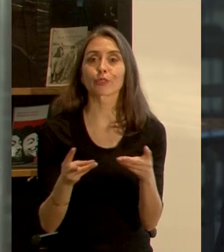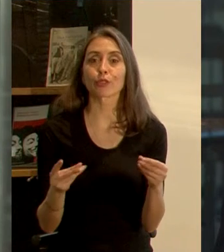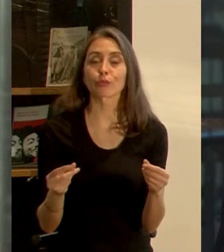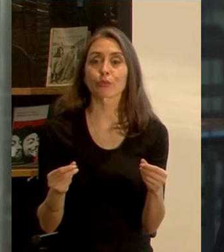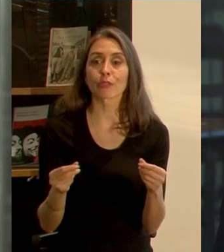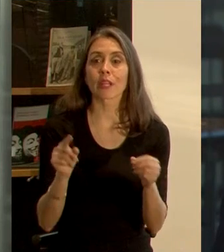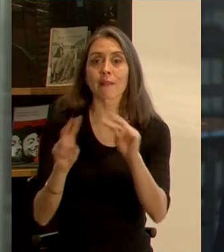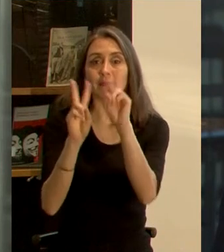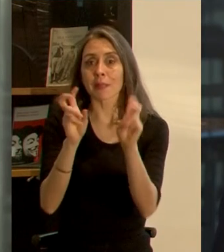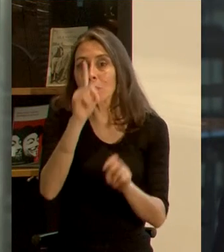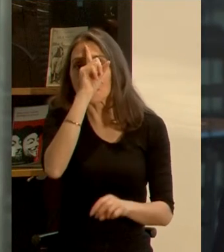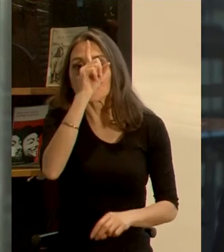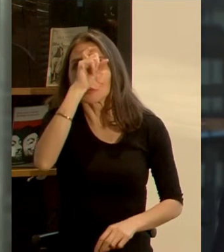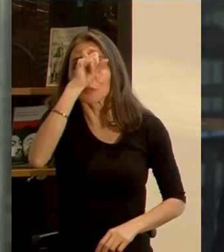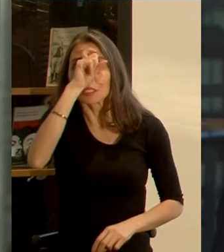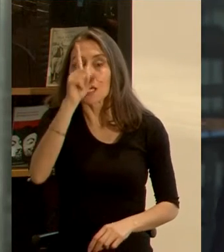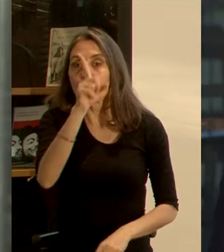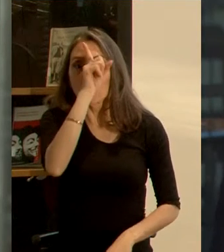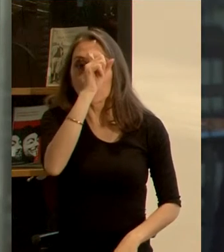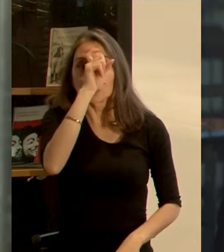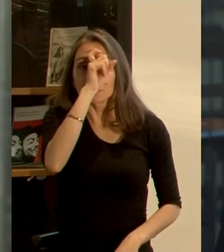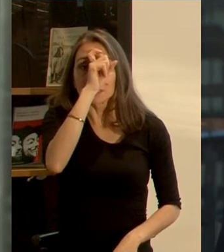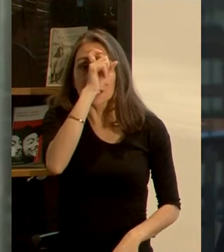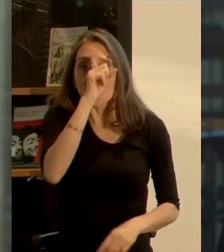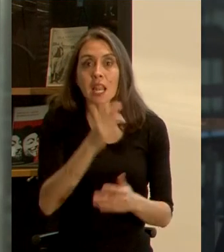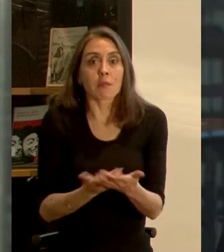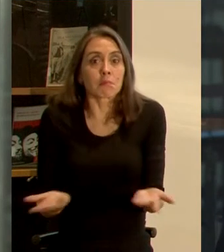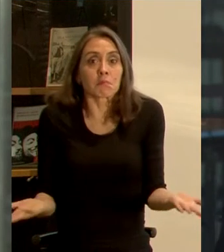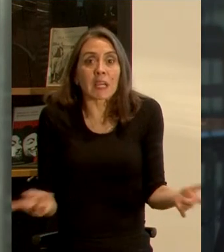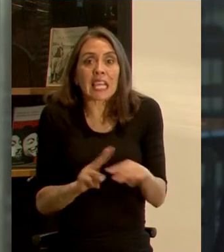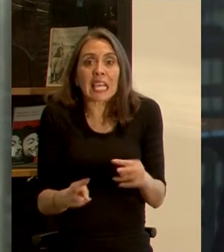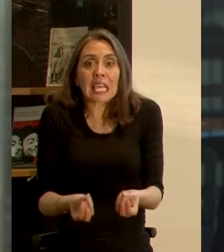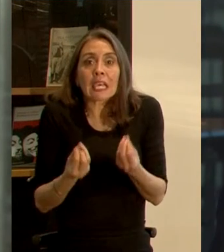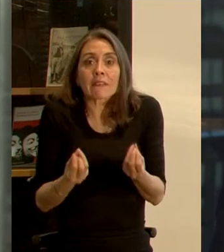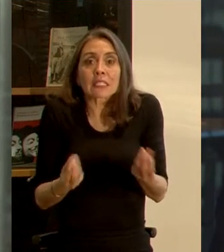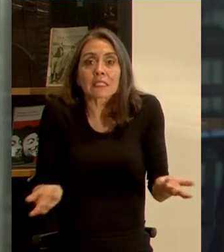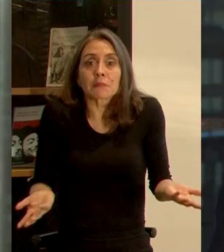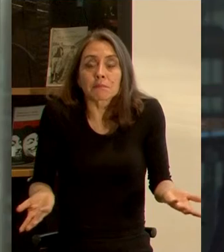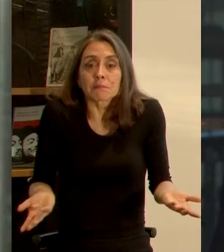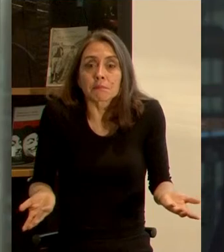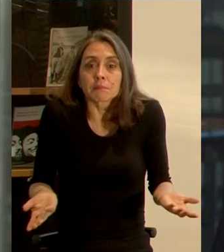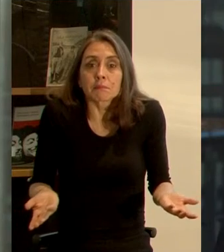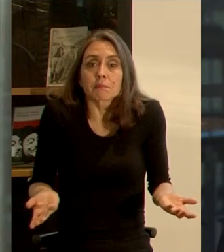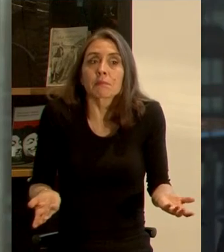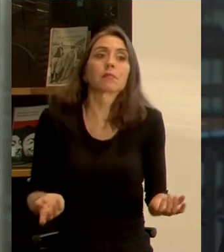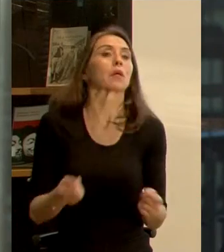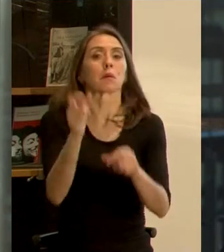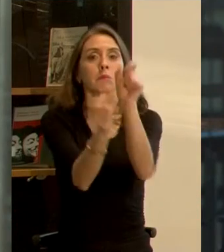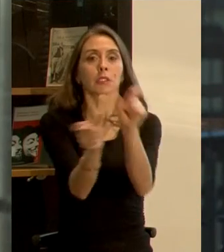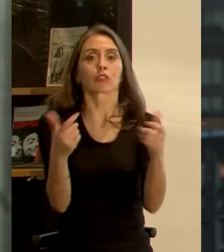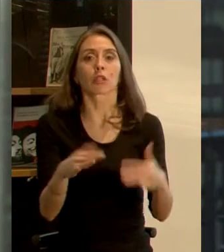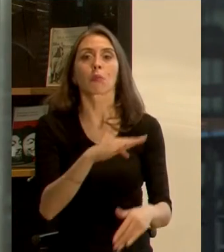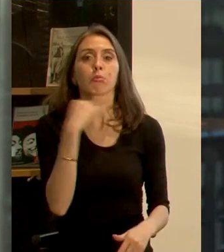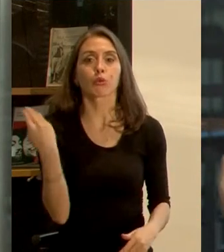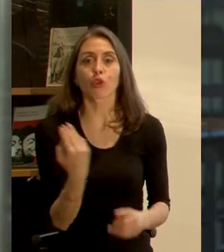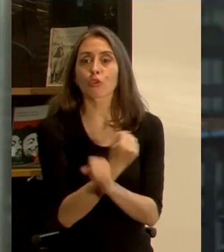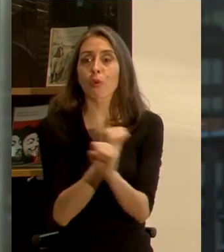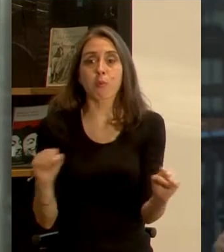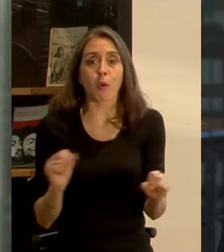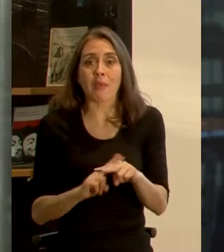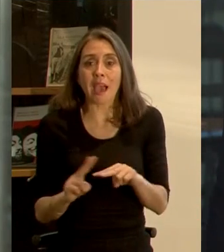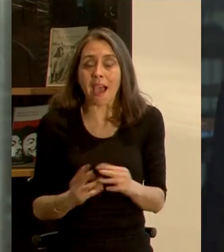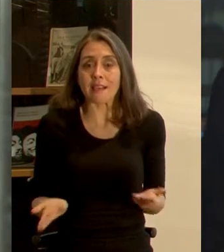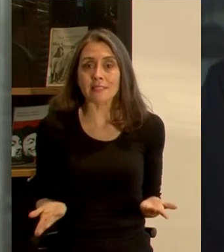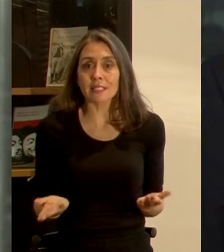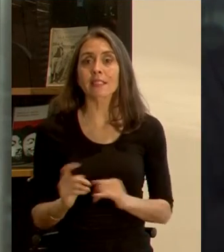hospitales. Los hospitales no tienen nada que hacer con esto. ¿Vale? Por eso personas que murieron. No pueden hacer nada. Y